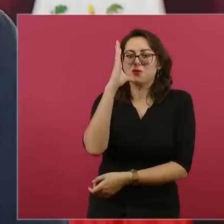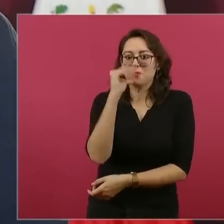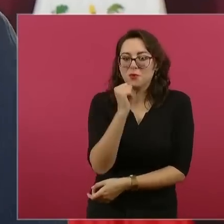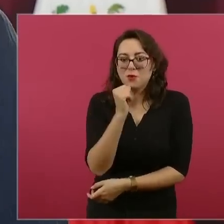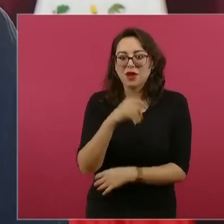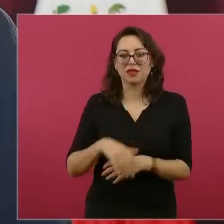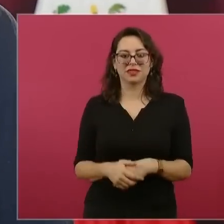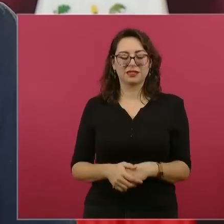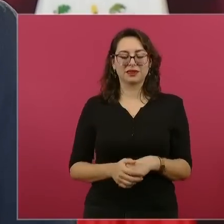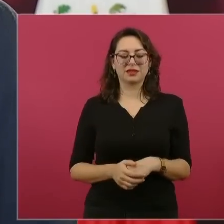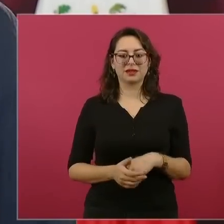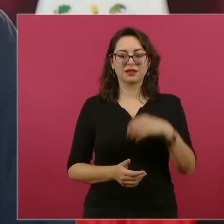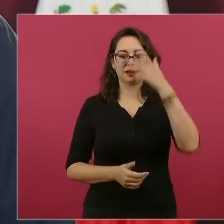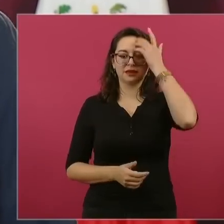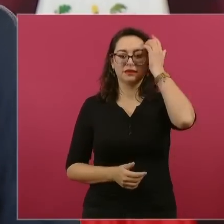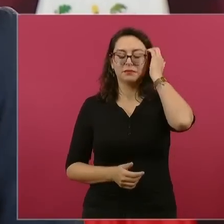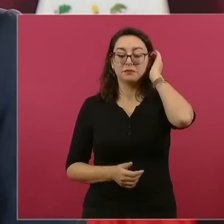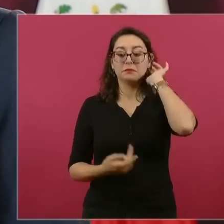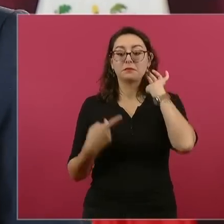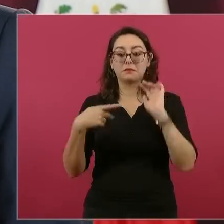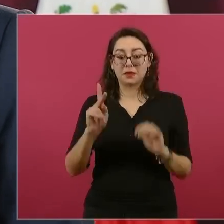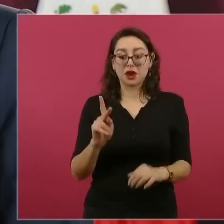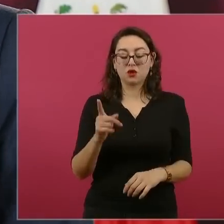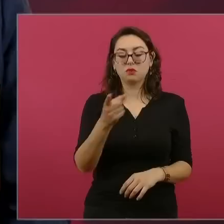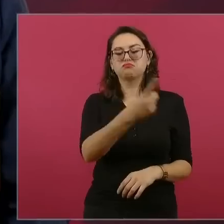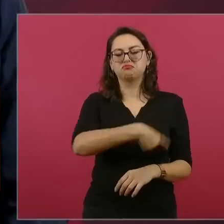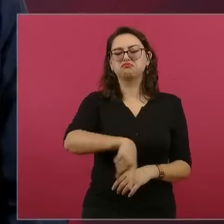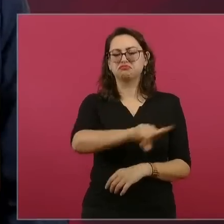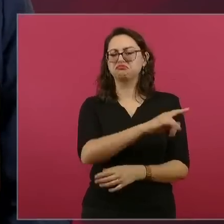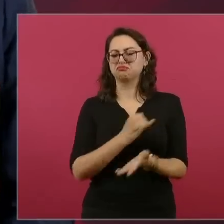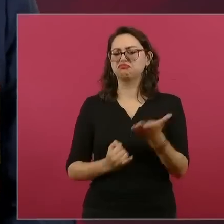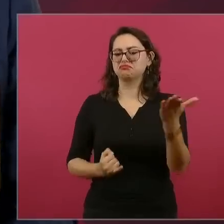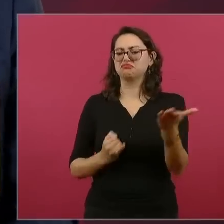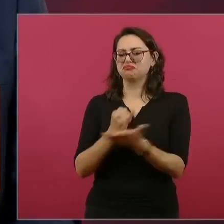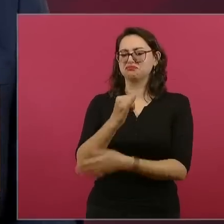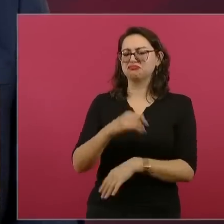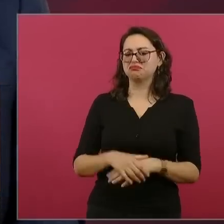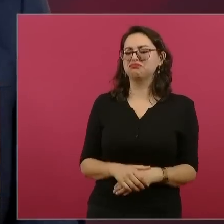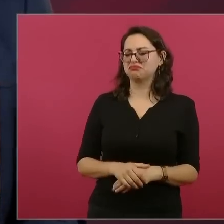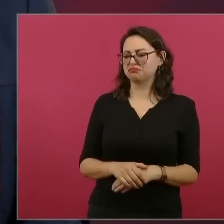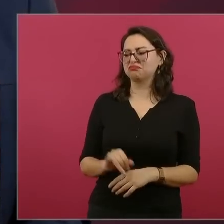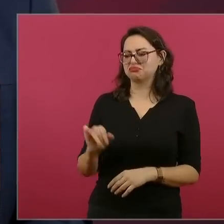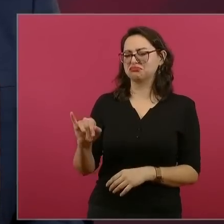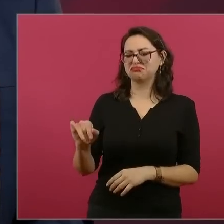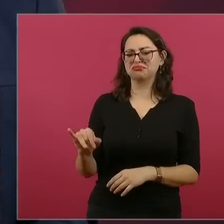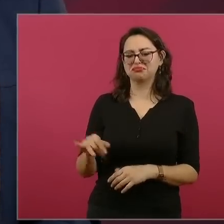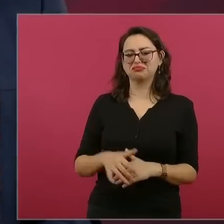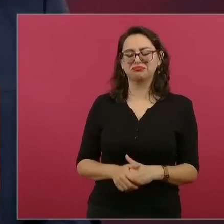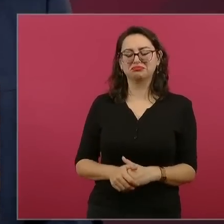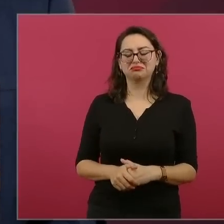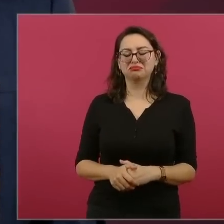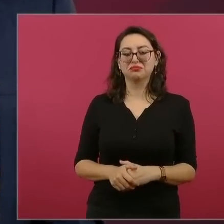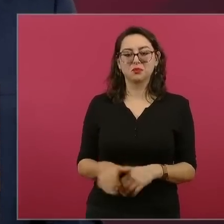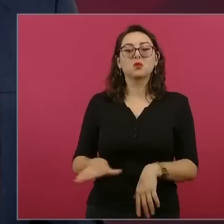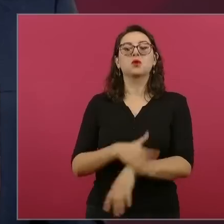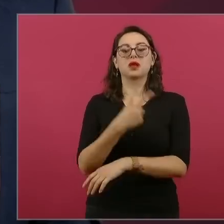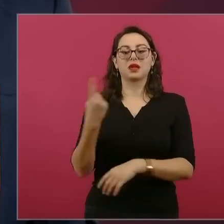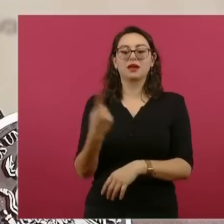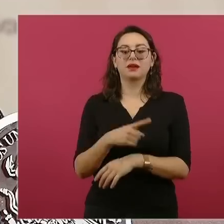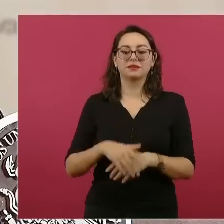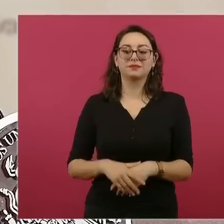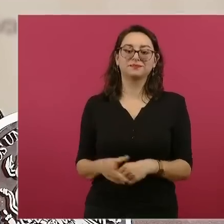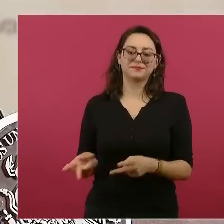el mejor lugar para robar, porque imagínense cuánto relleno y cómo